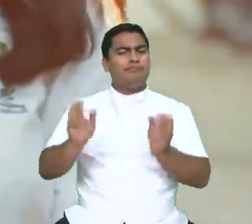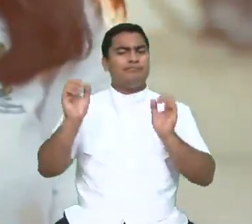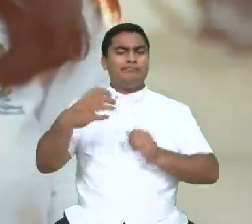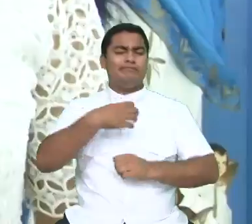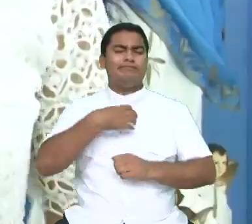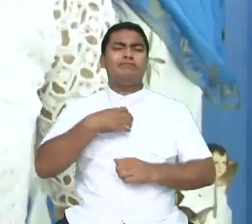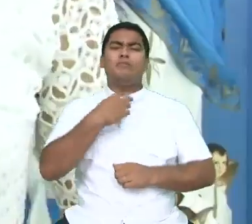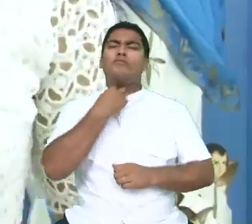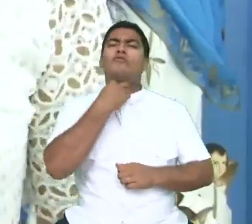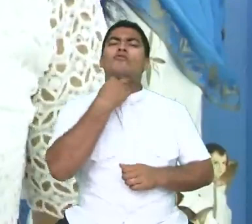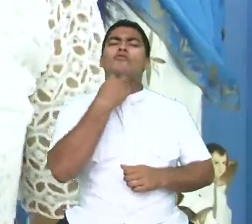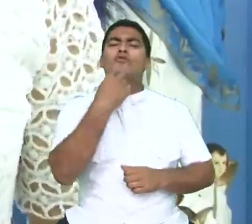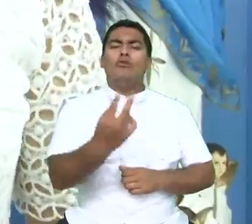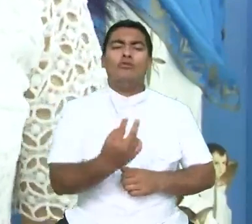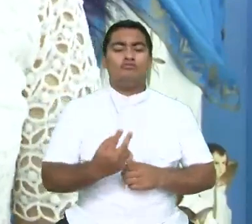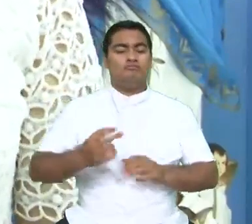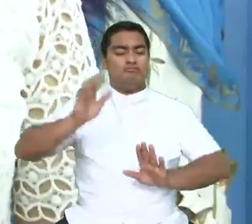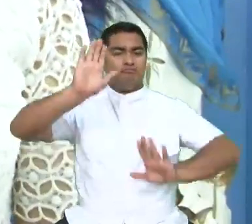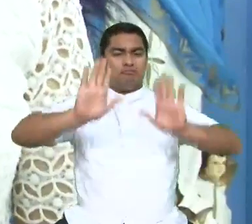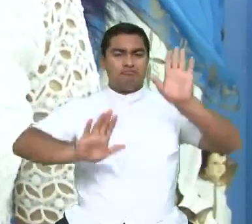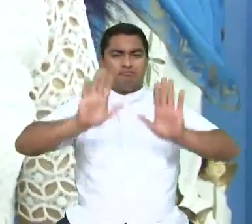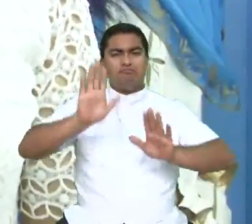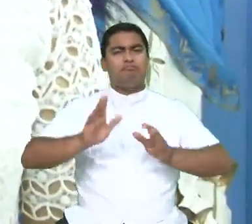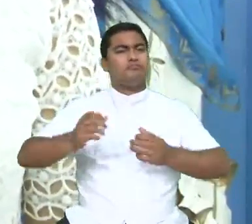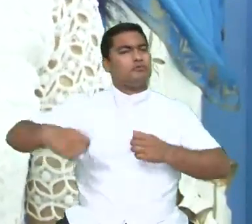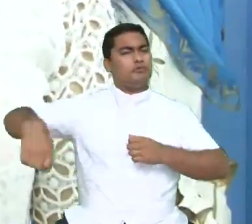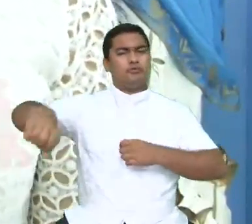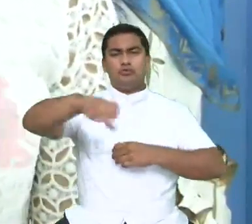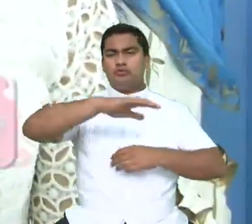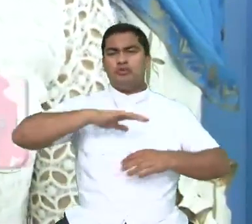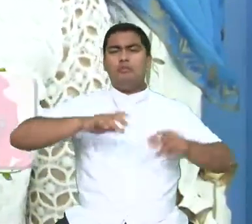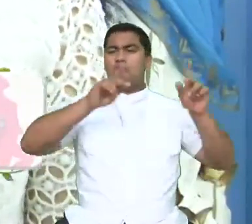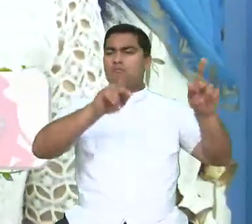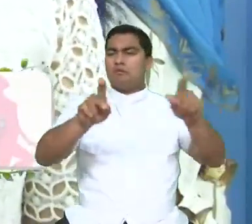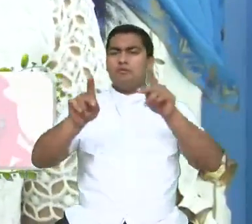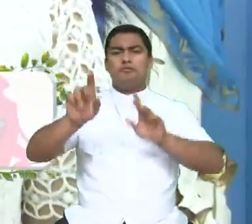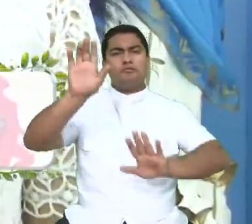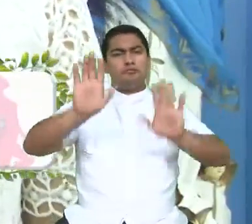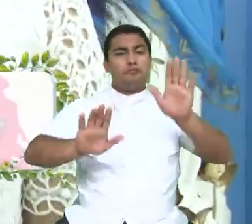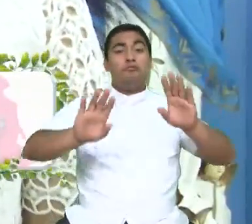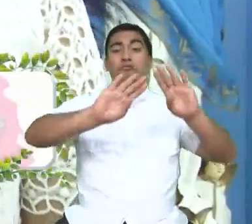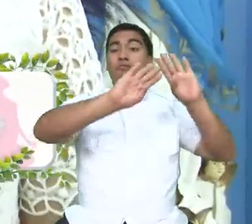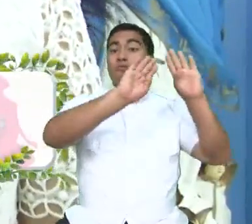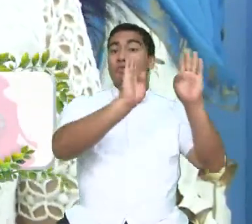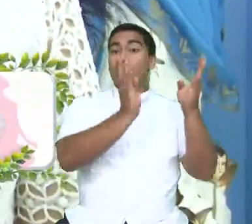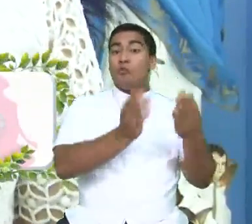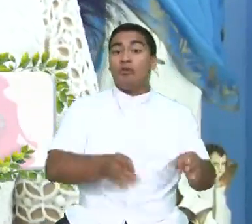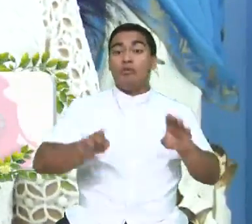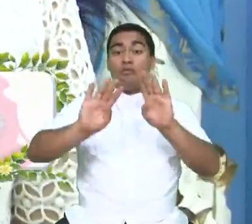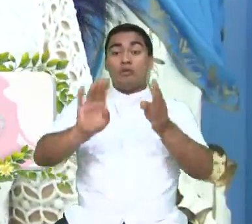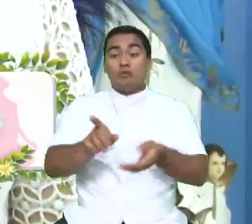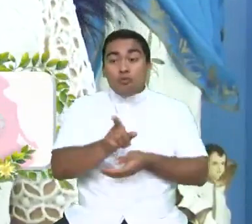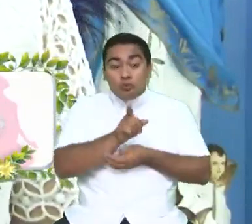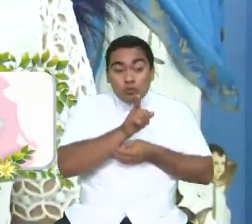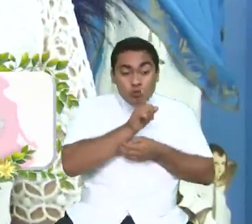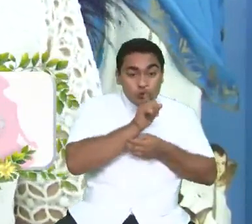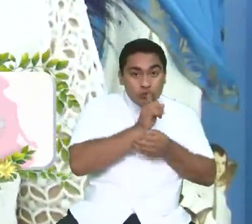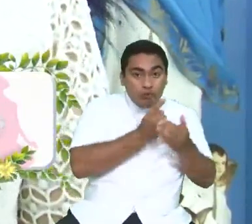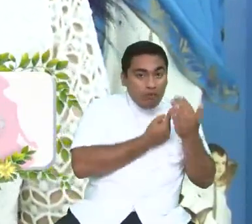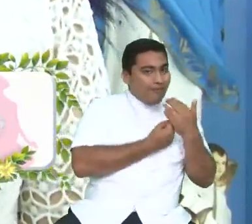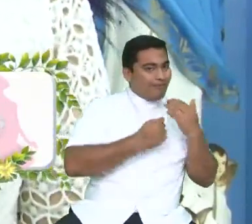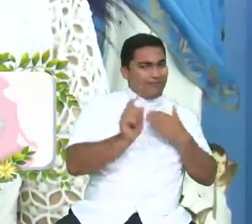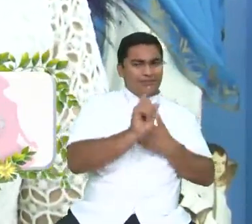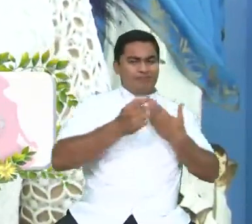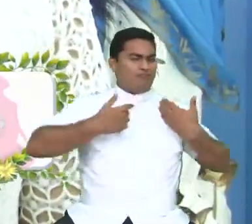voto, somos parte activa de esta sociedad. Si las mujeres no estamos guardadas o estamos, sino realmente estamos en